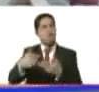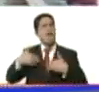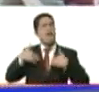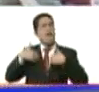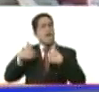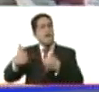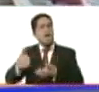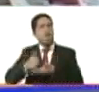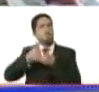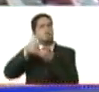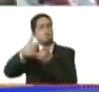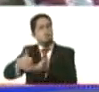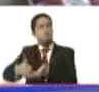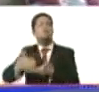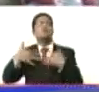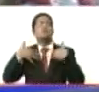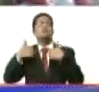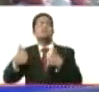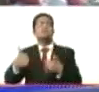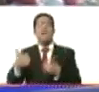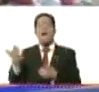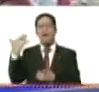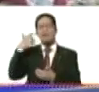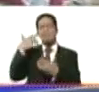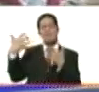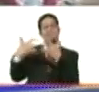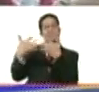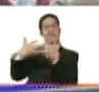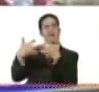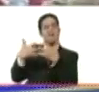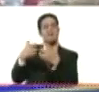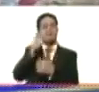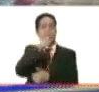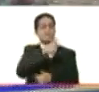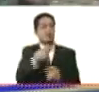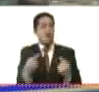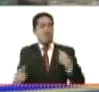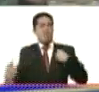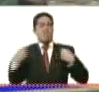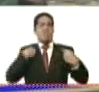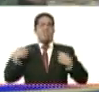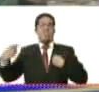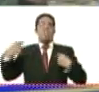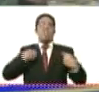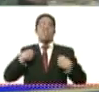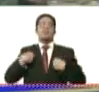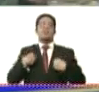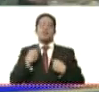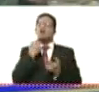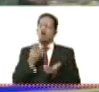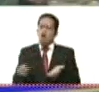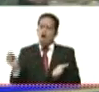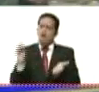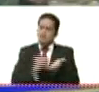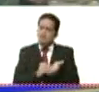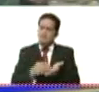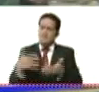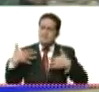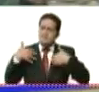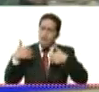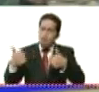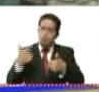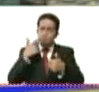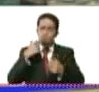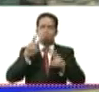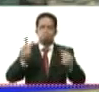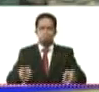heridas de la guerra imperialista, de la guerra económica. Y relancemos nuestra vida